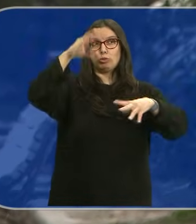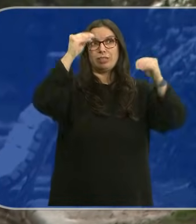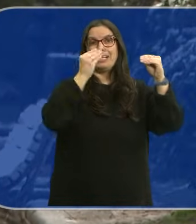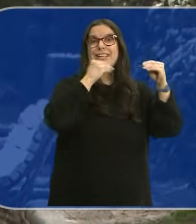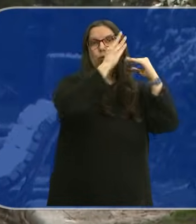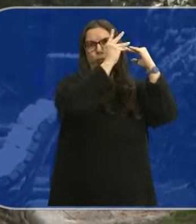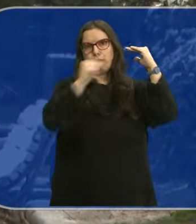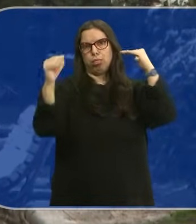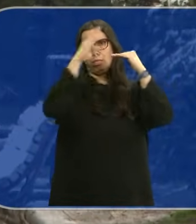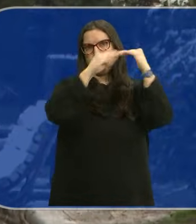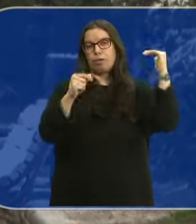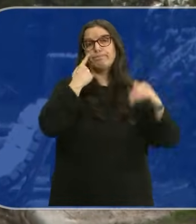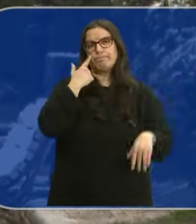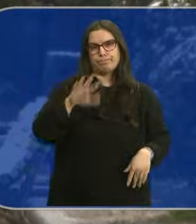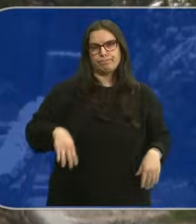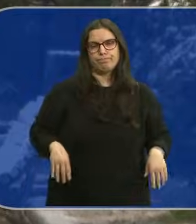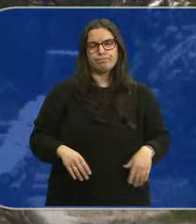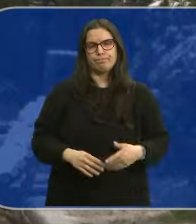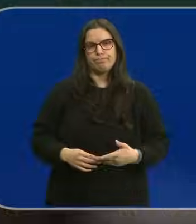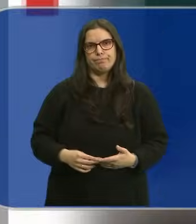caída en las últimas horas.